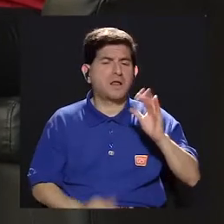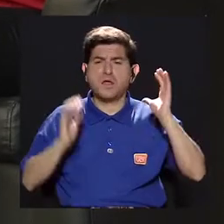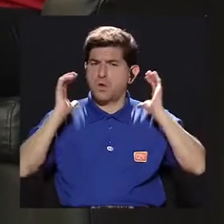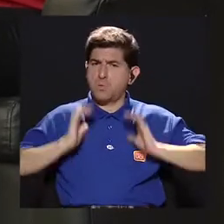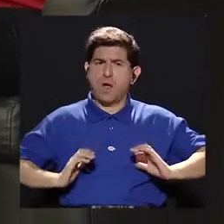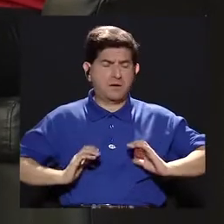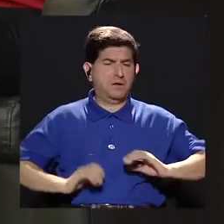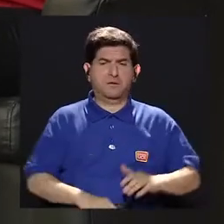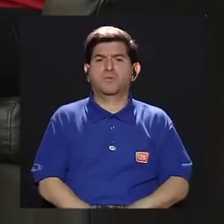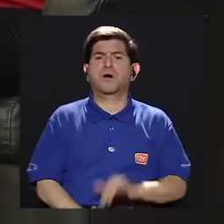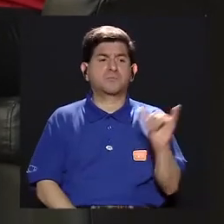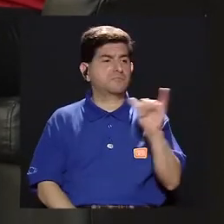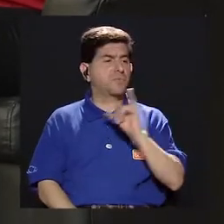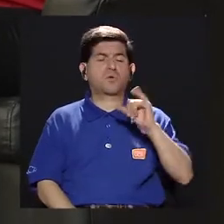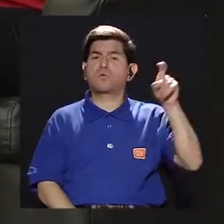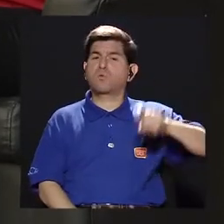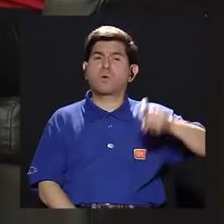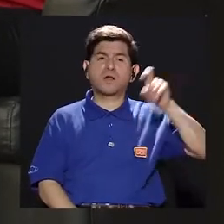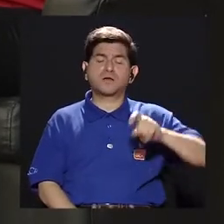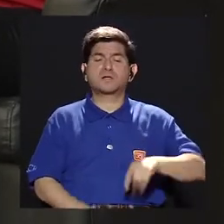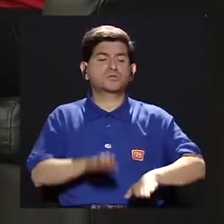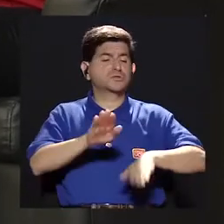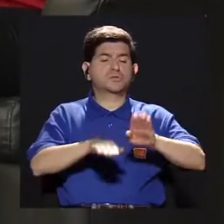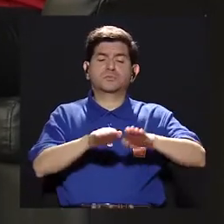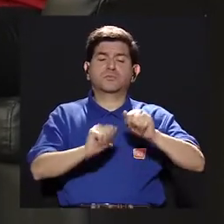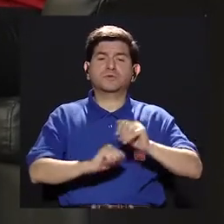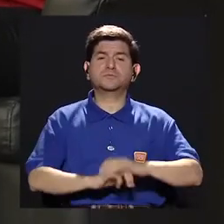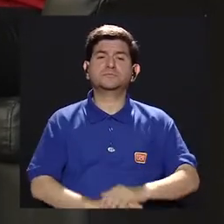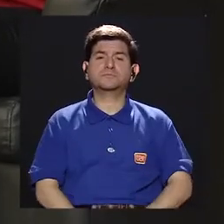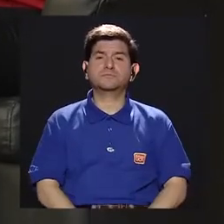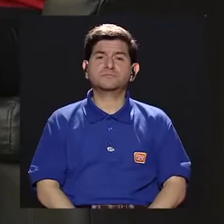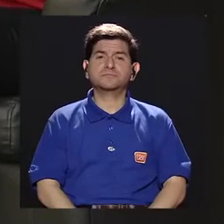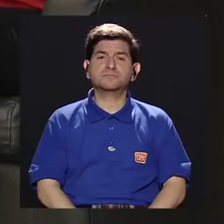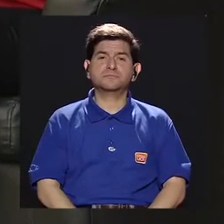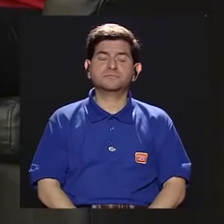cuerpo habitualmente, también lo necesitan los pies.